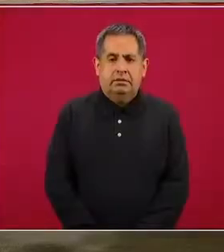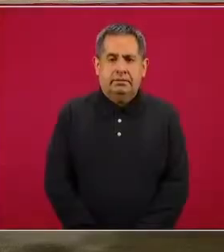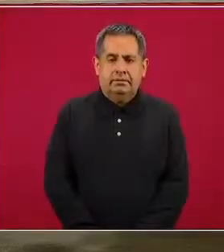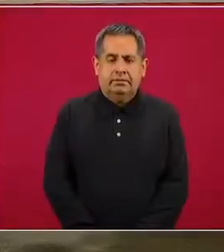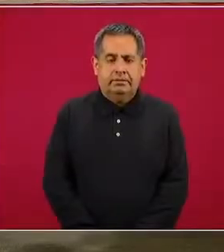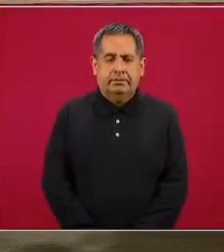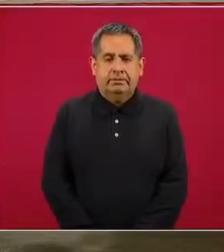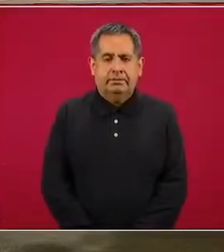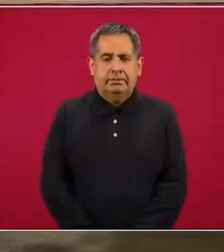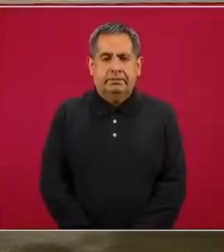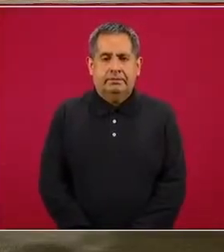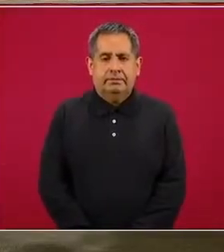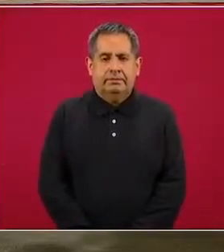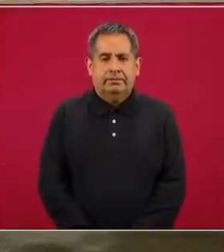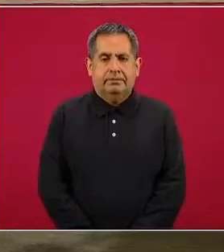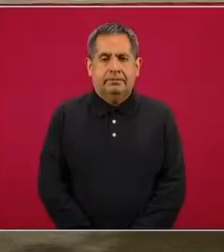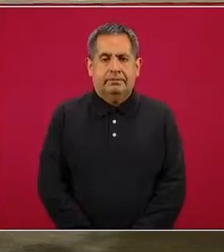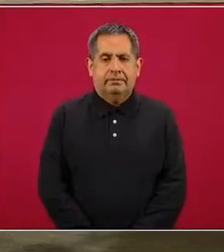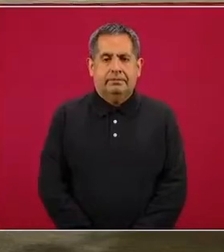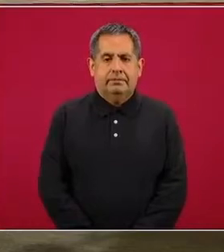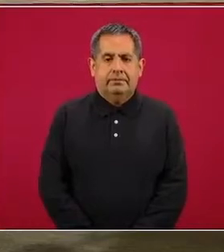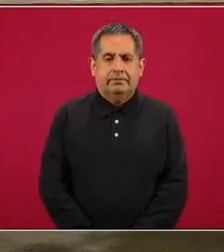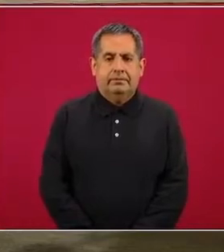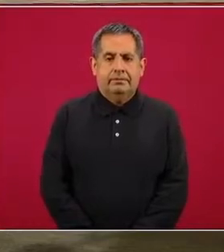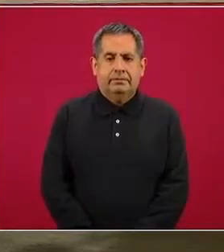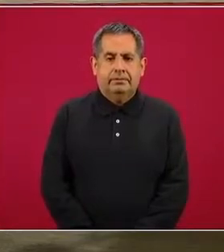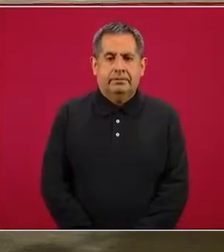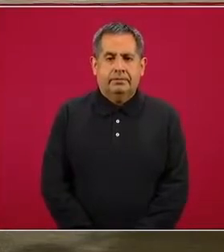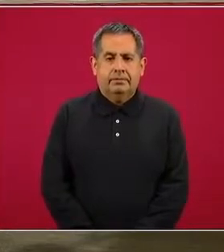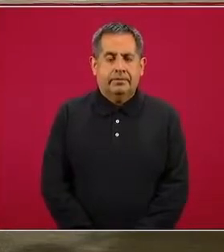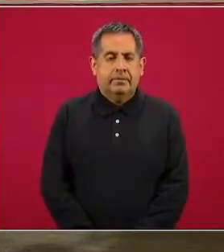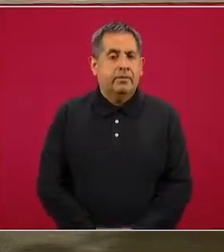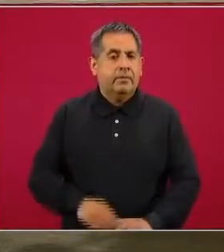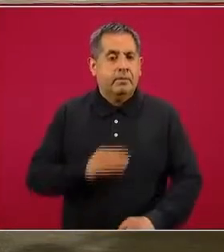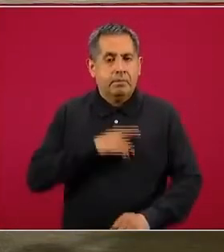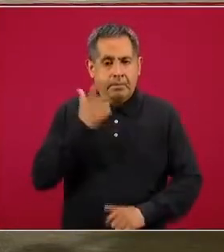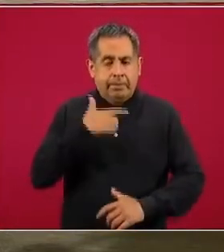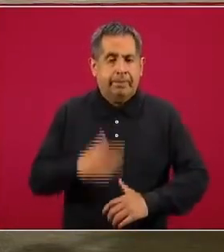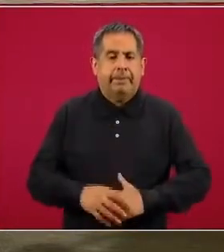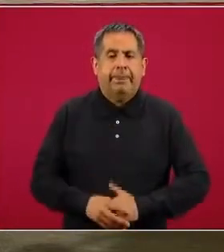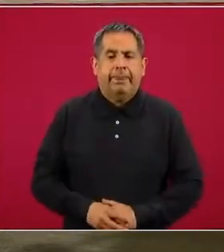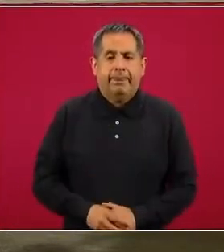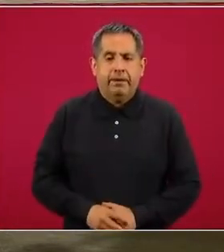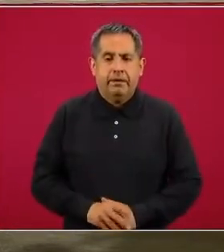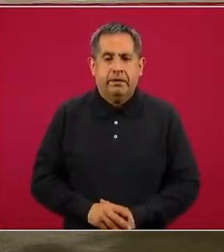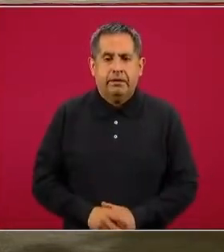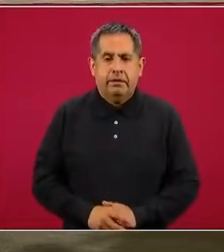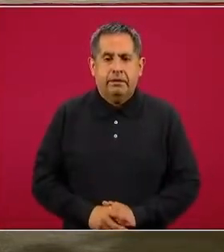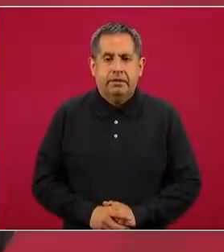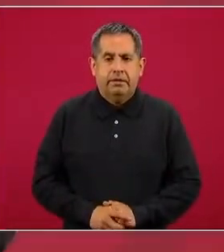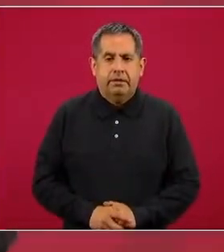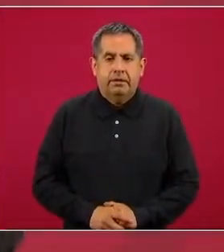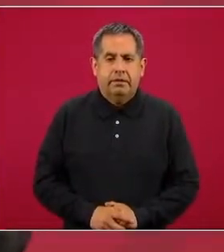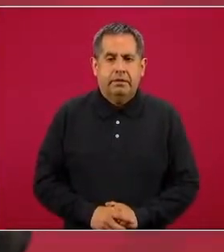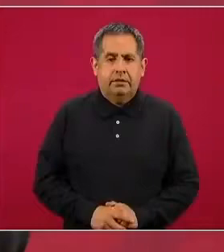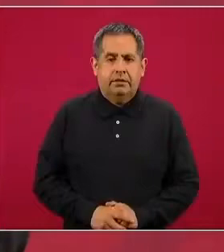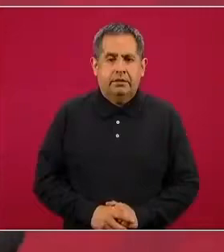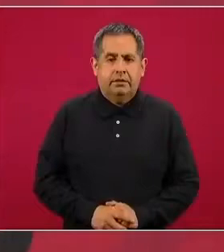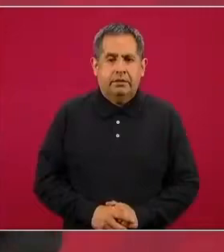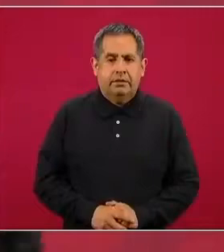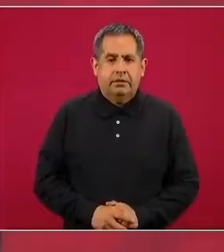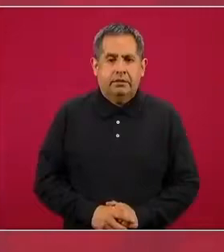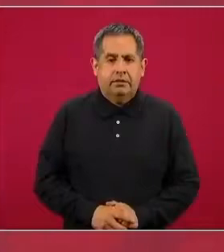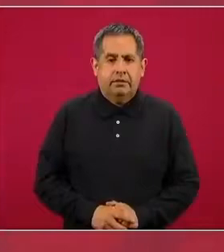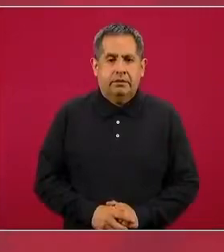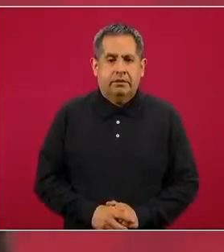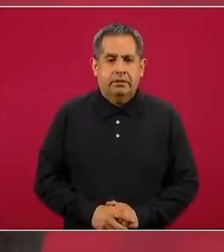estamos hablando de vacunas. ¿Qué tal? ¿Cómo están? Muy buenas noches. ¿Qué tal? Ernesto, bienvenido.